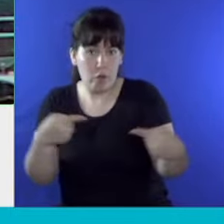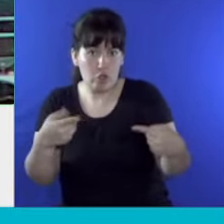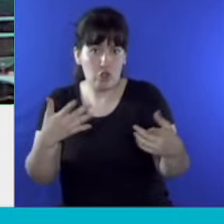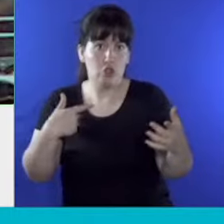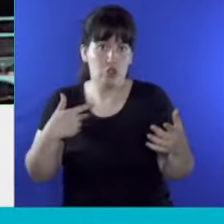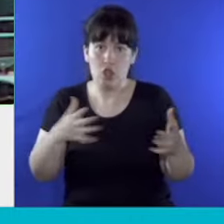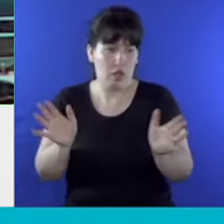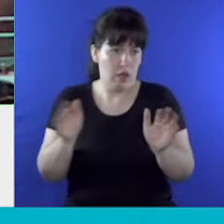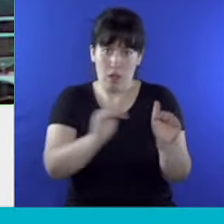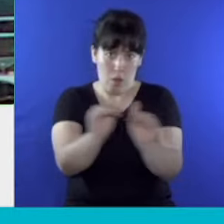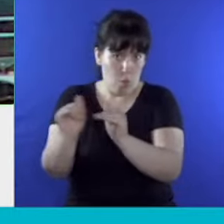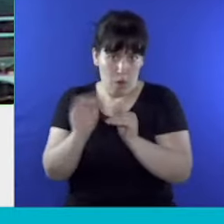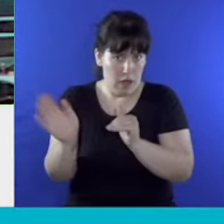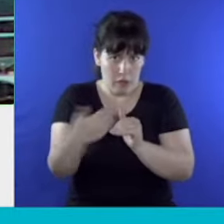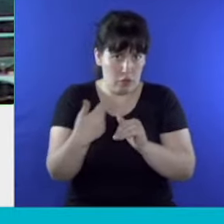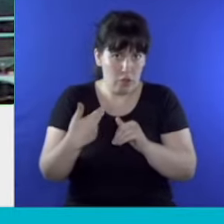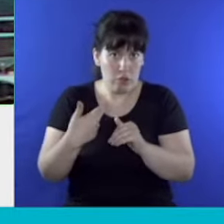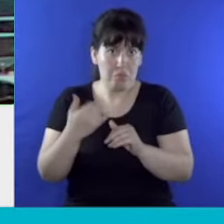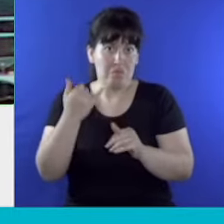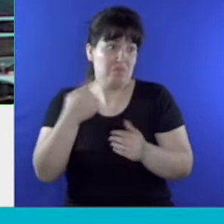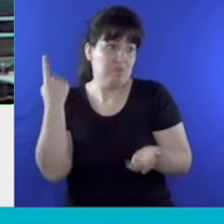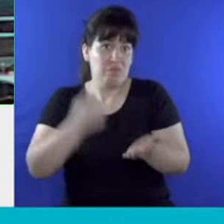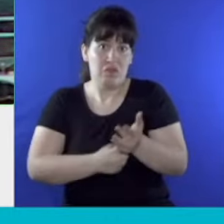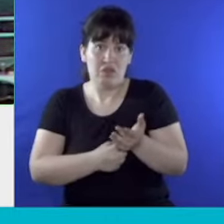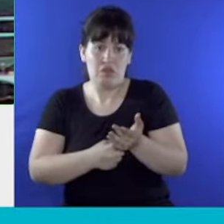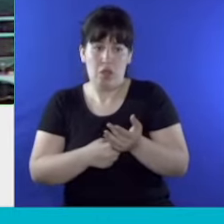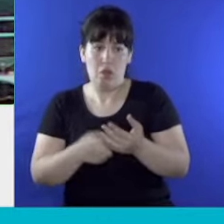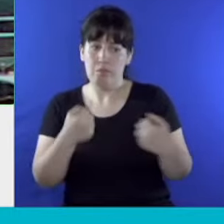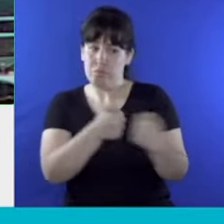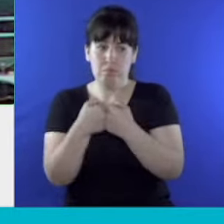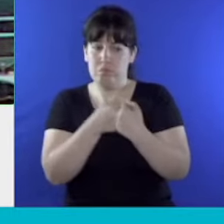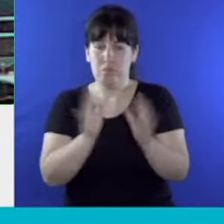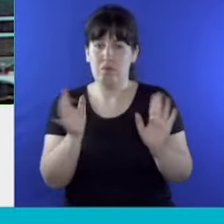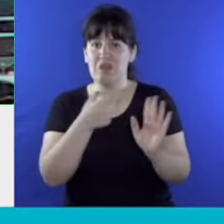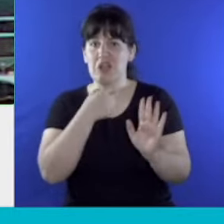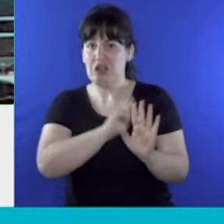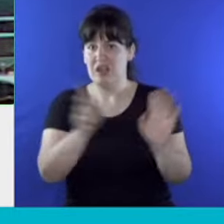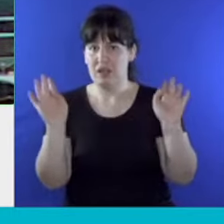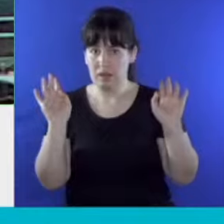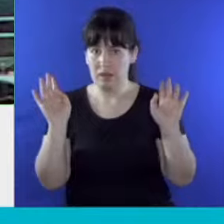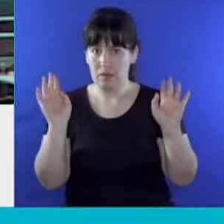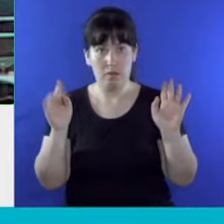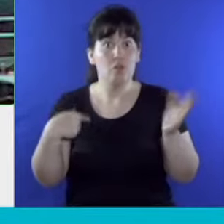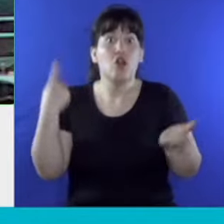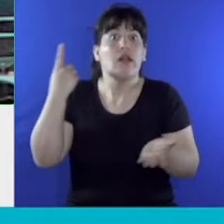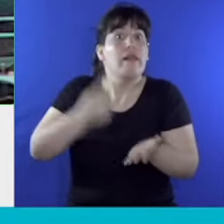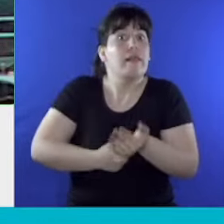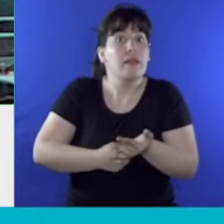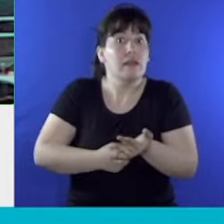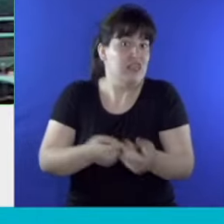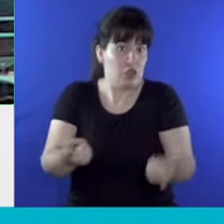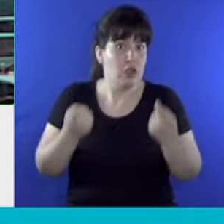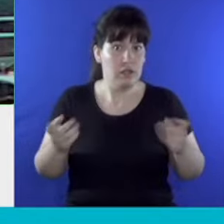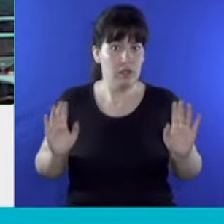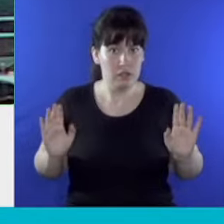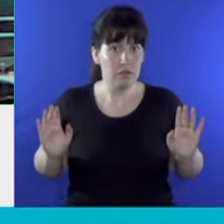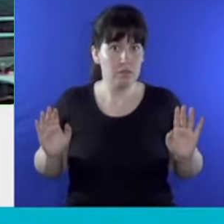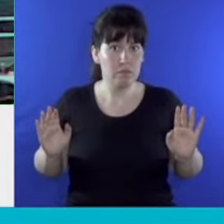todas las bancadas en este lugar, decidieron no acompañar porque no quisieron. Pero es una decisión